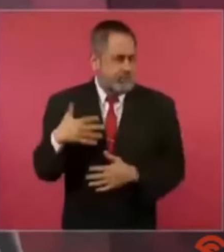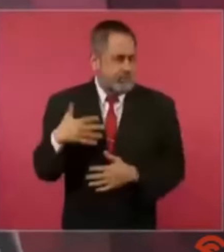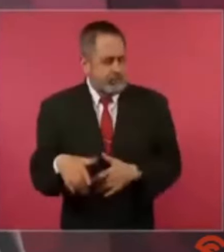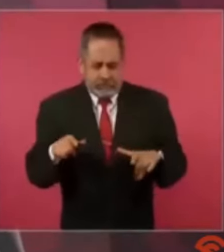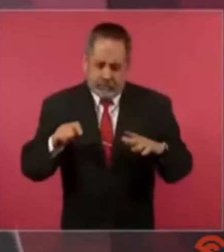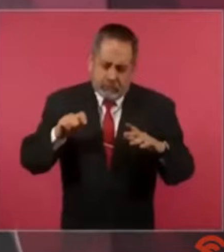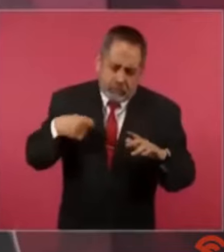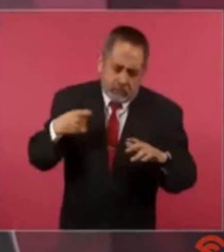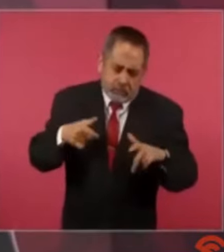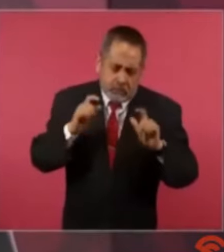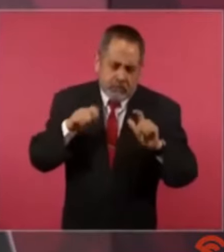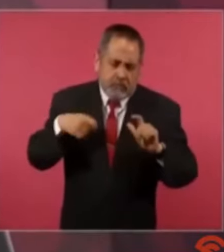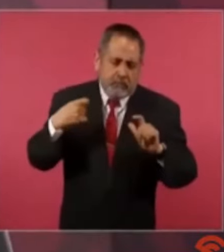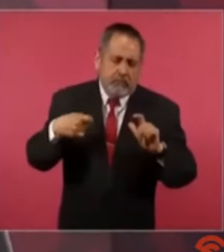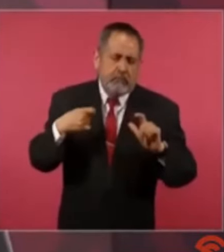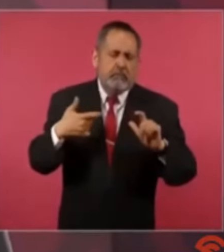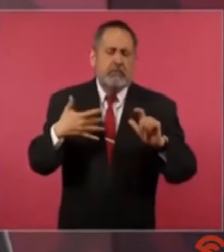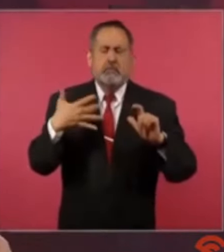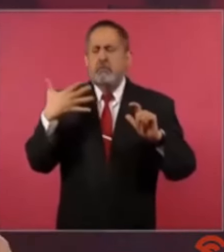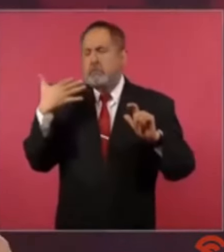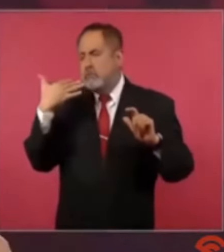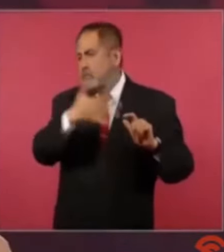que les dé hambre,